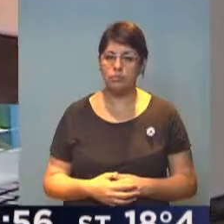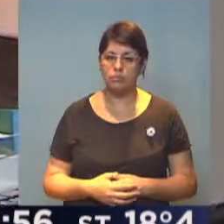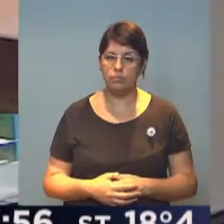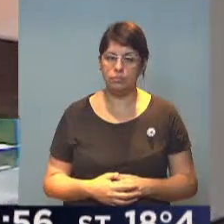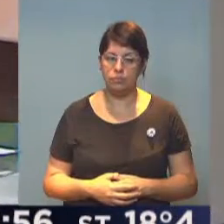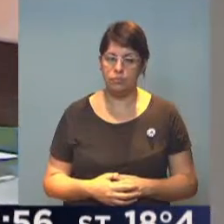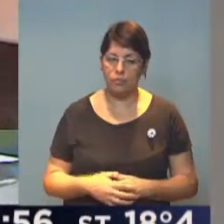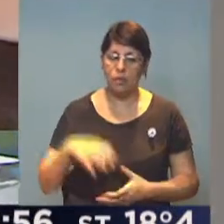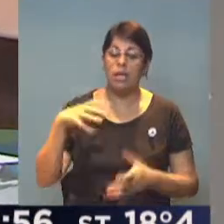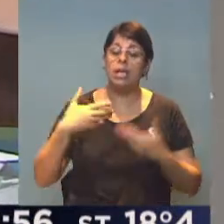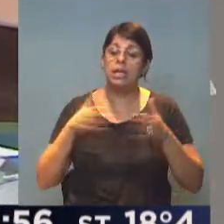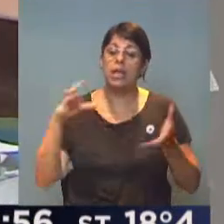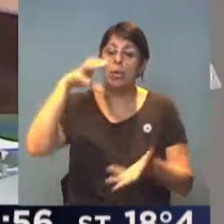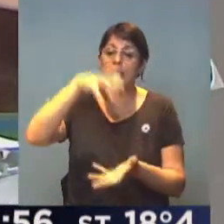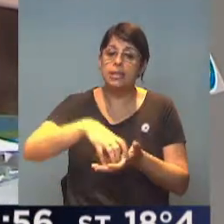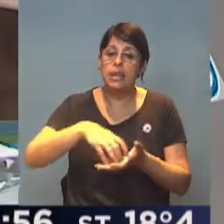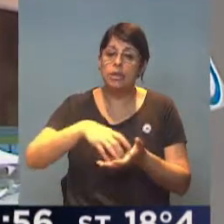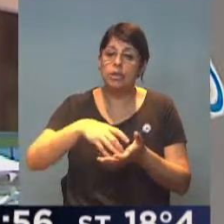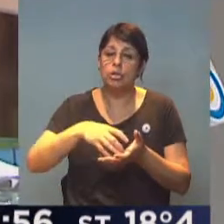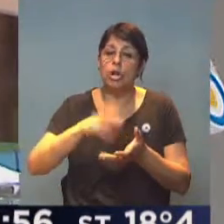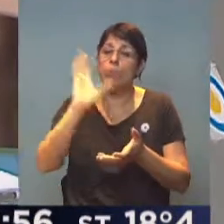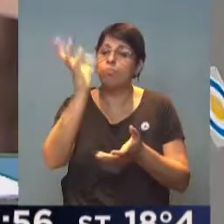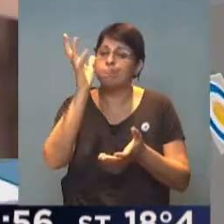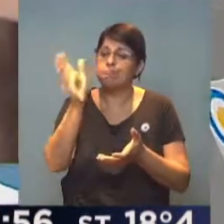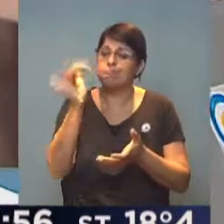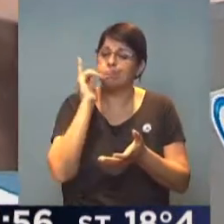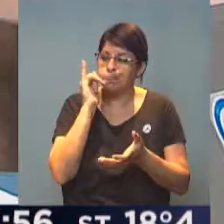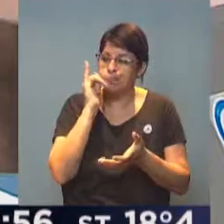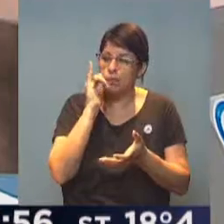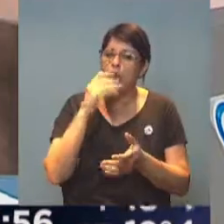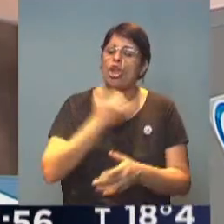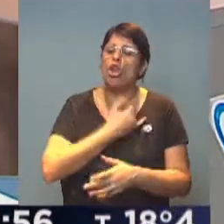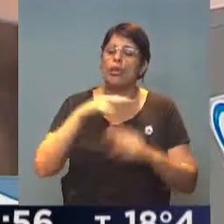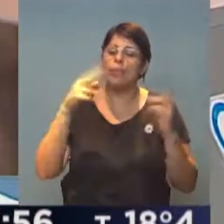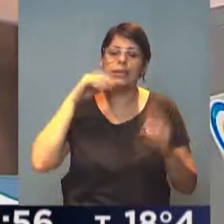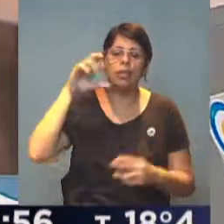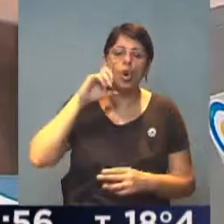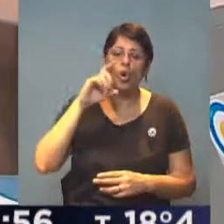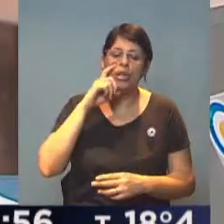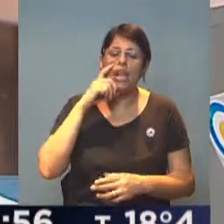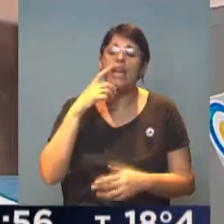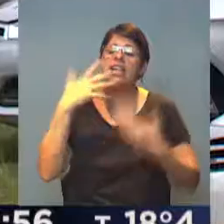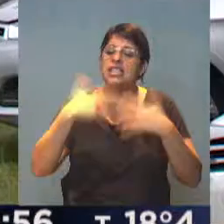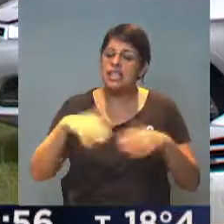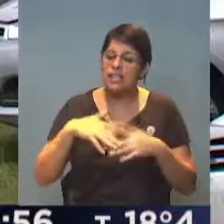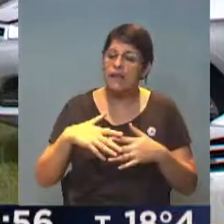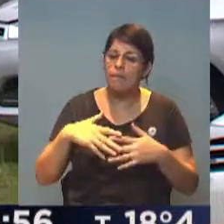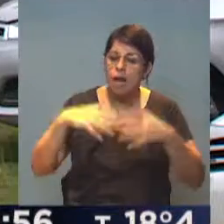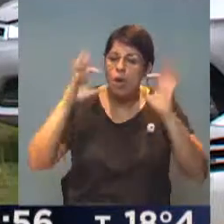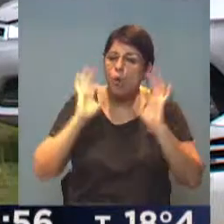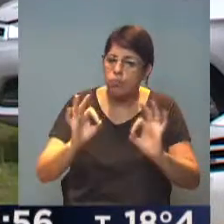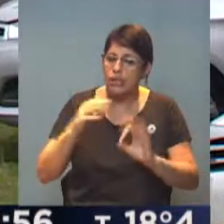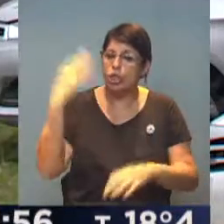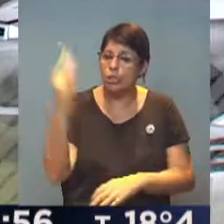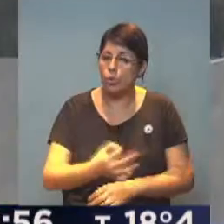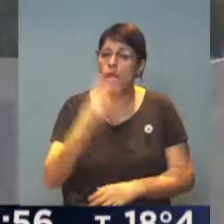inaugurado un centro de monitoreo en Puente La Noria, forma parte del sistema integral de seguridad. El segundo